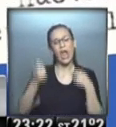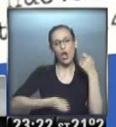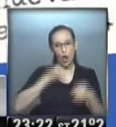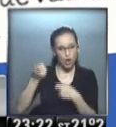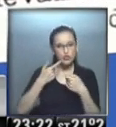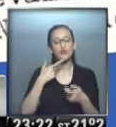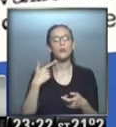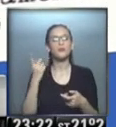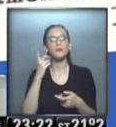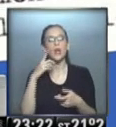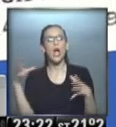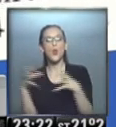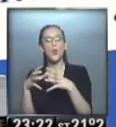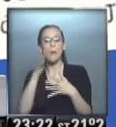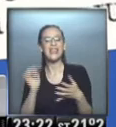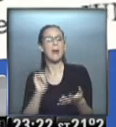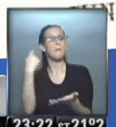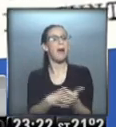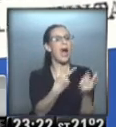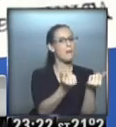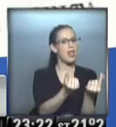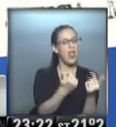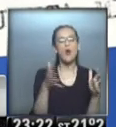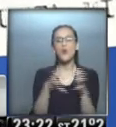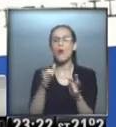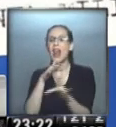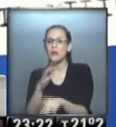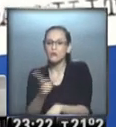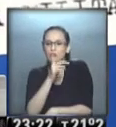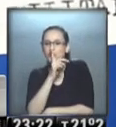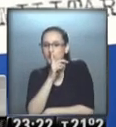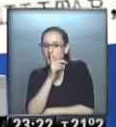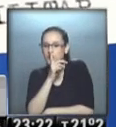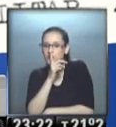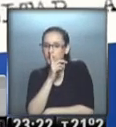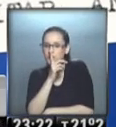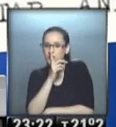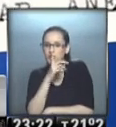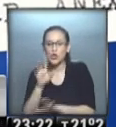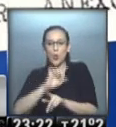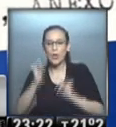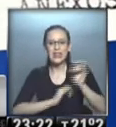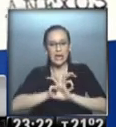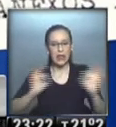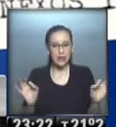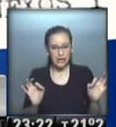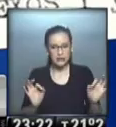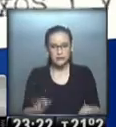a cambio de convivencia, le dieron un negocio excepcional para convertirse en